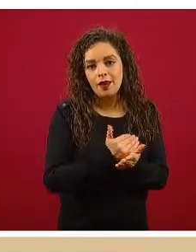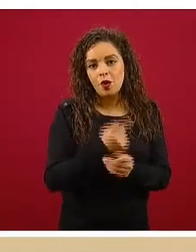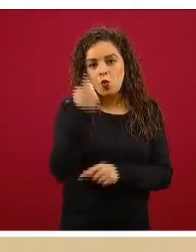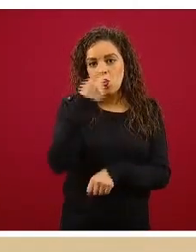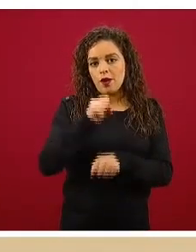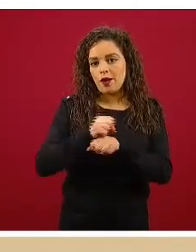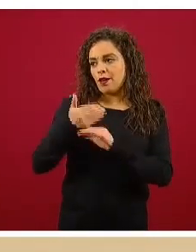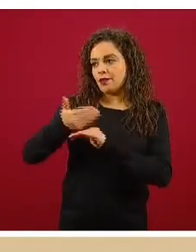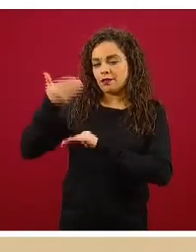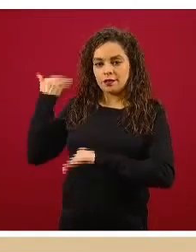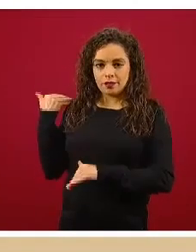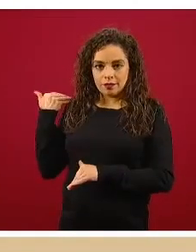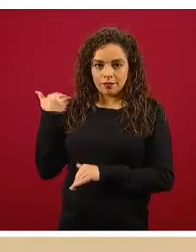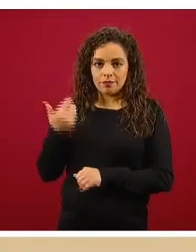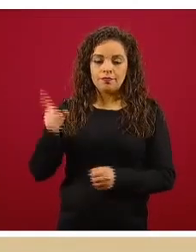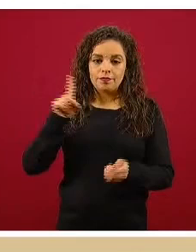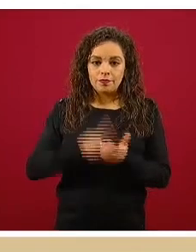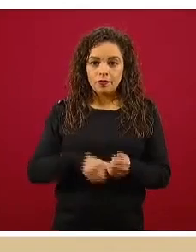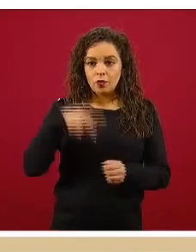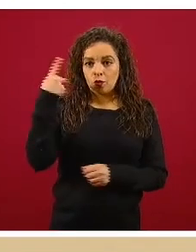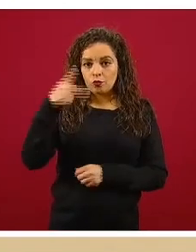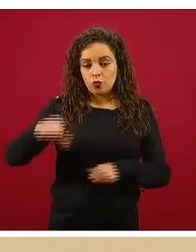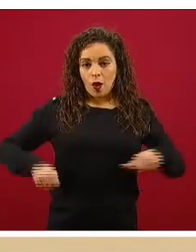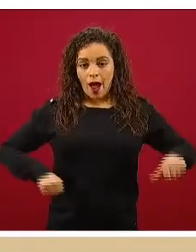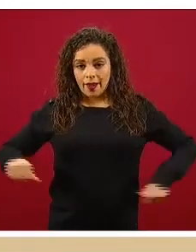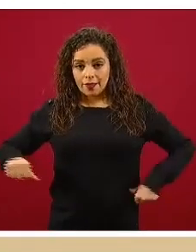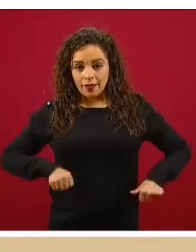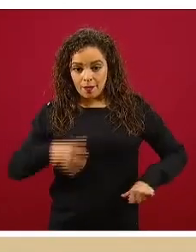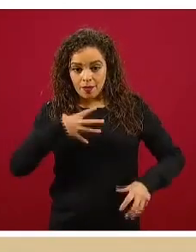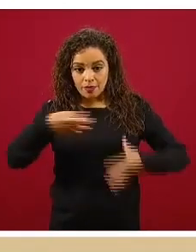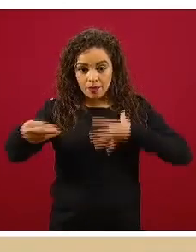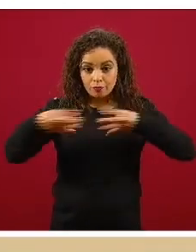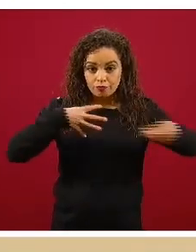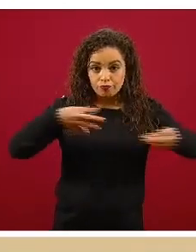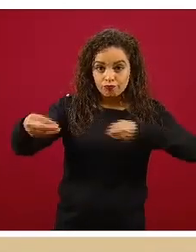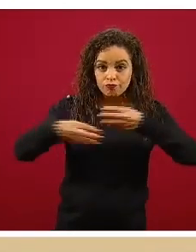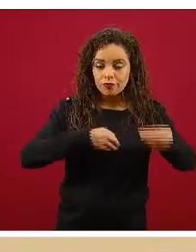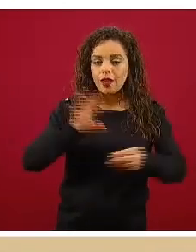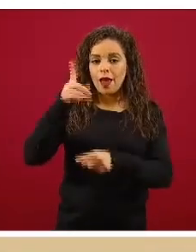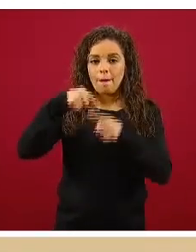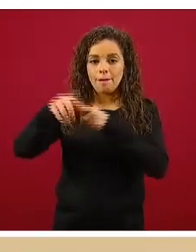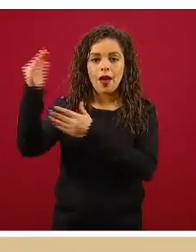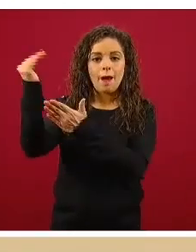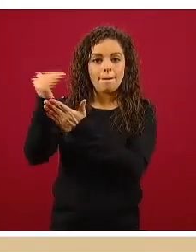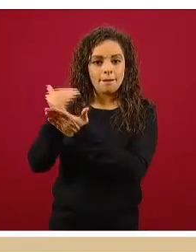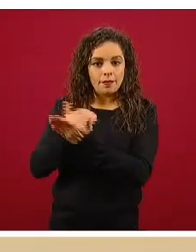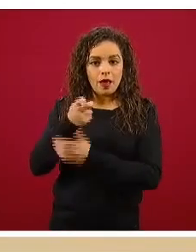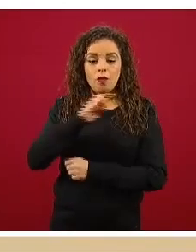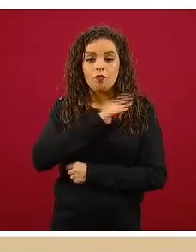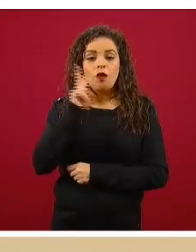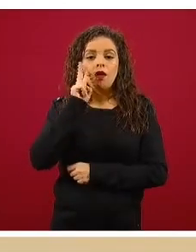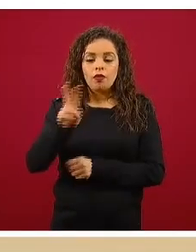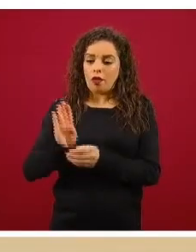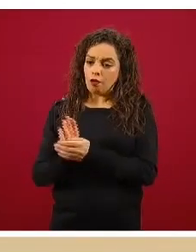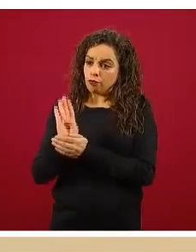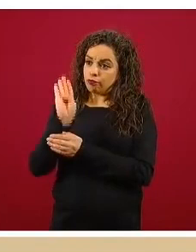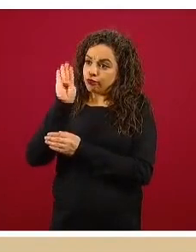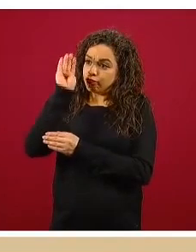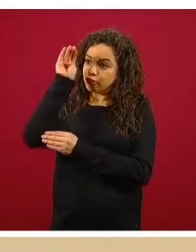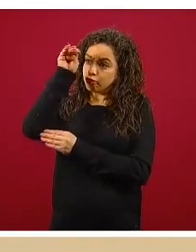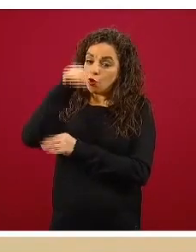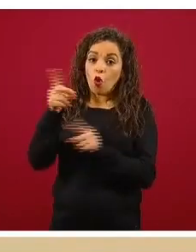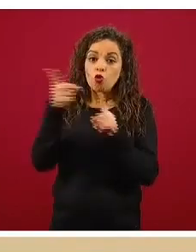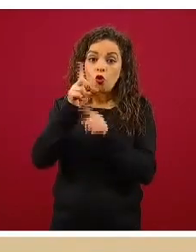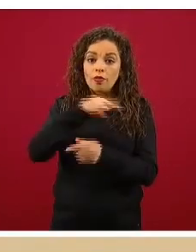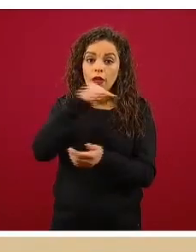su actividad, su transmisión de casos. Y entonces esto nos permite ver un poco en qué punto de la curva pudiéramos encontrarnos